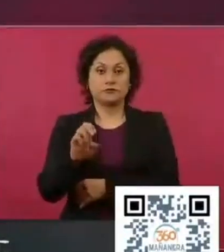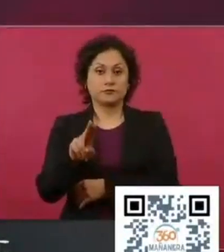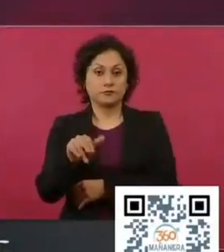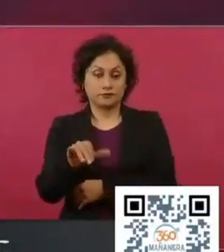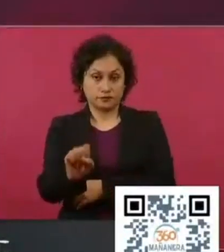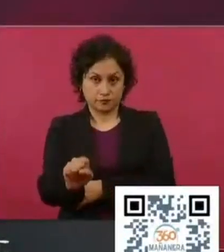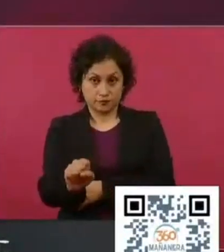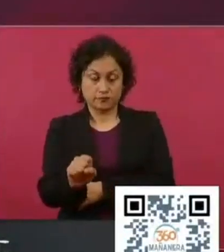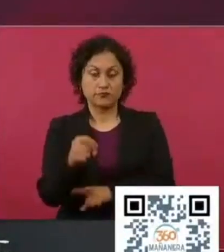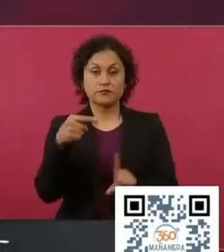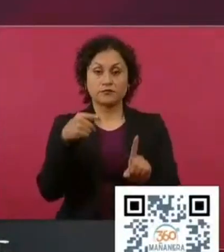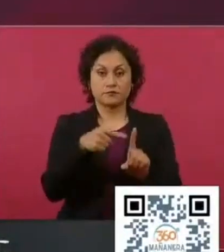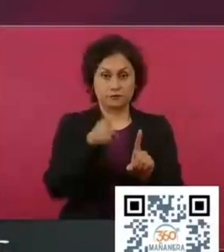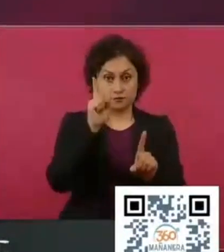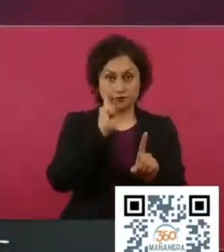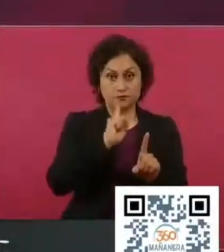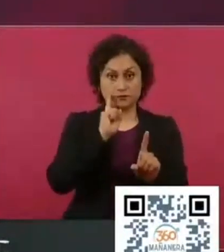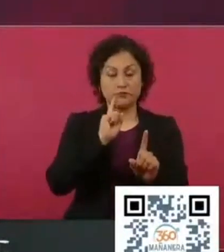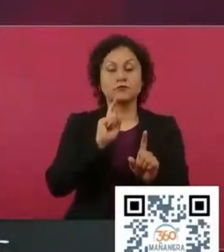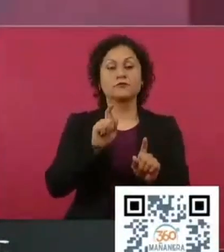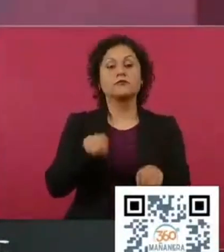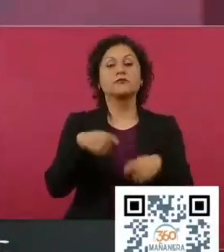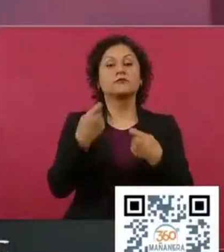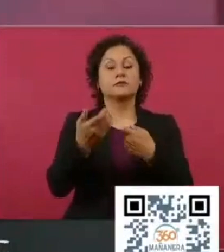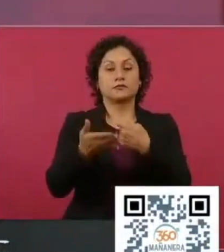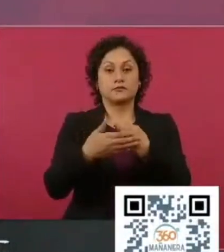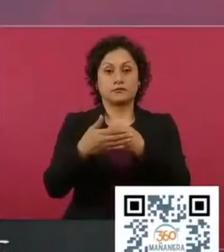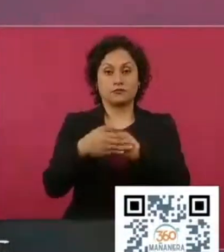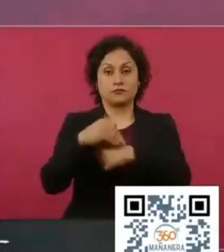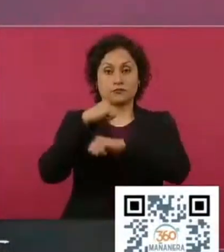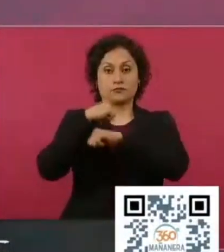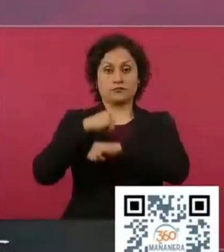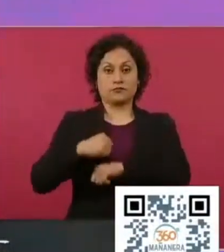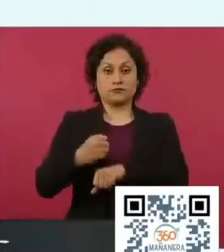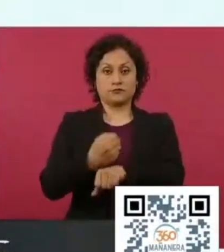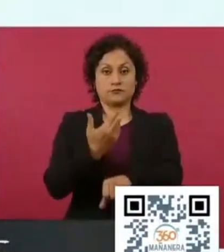ella va a ser la próxima secretaria